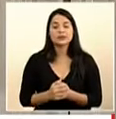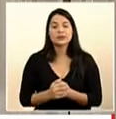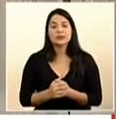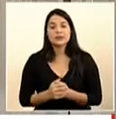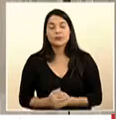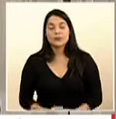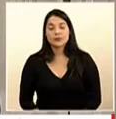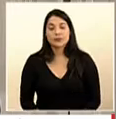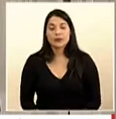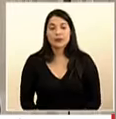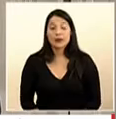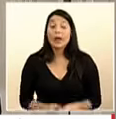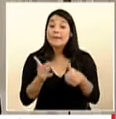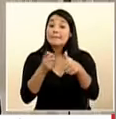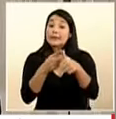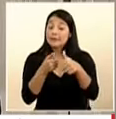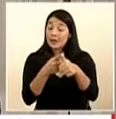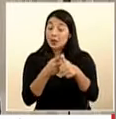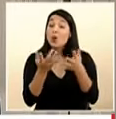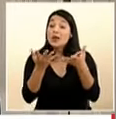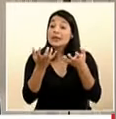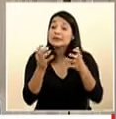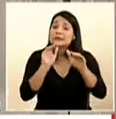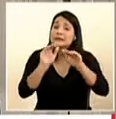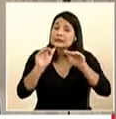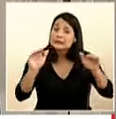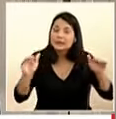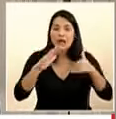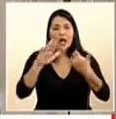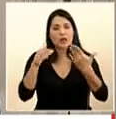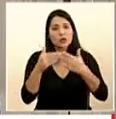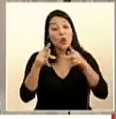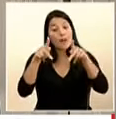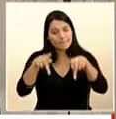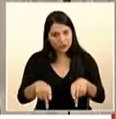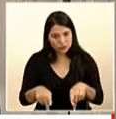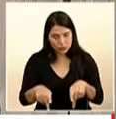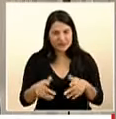permita el primer tema es un llamado a todas las personas